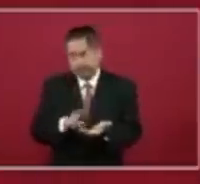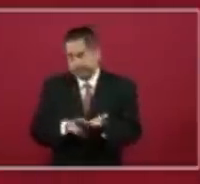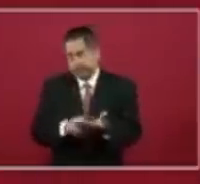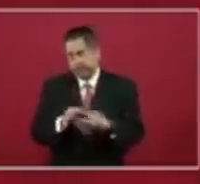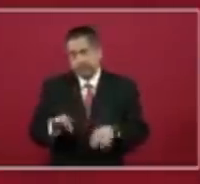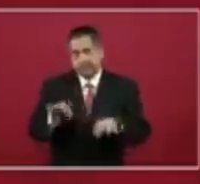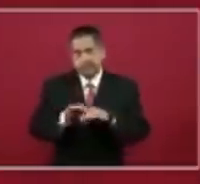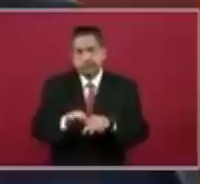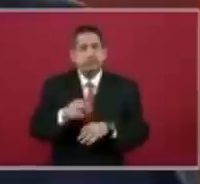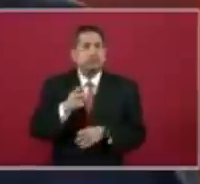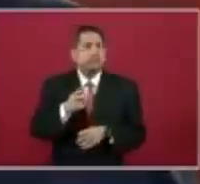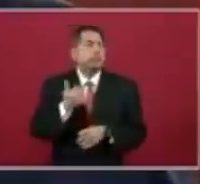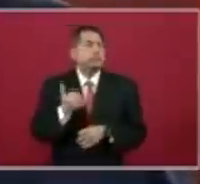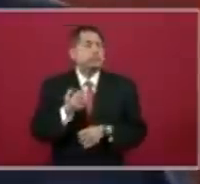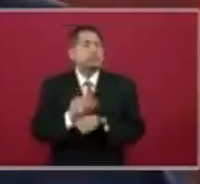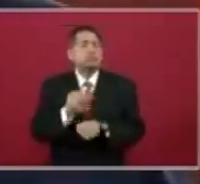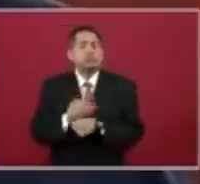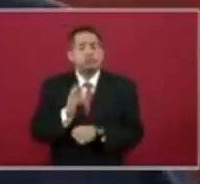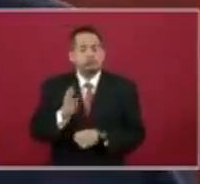y tenemos